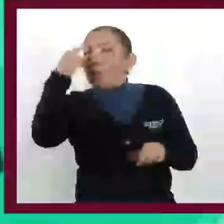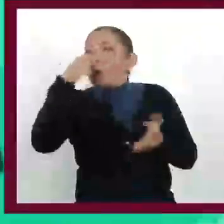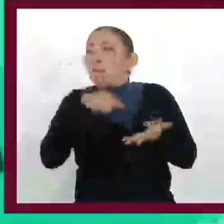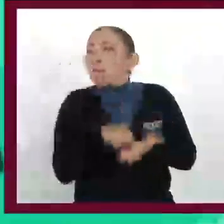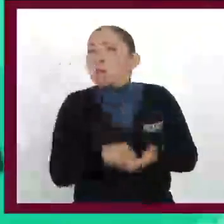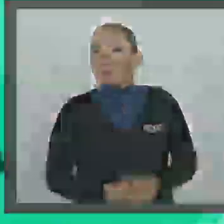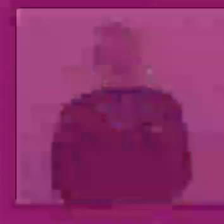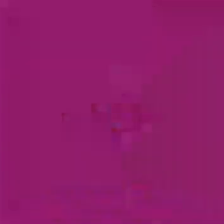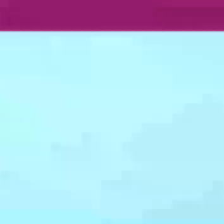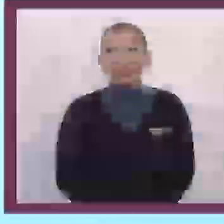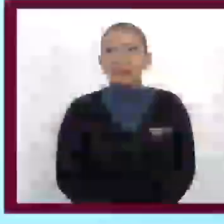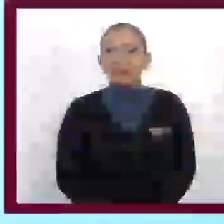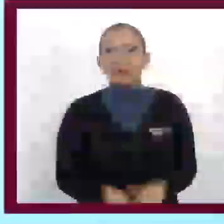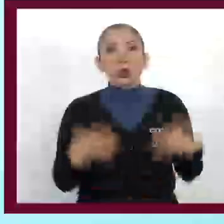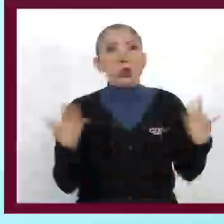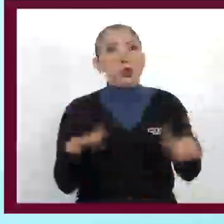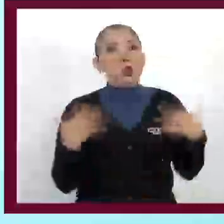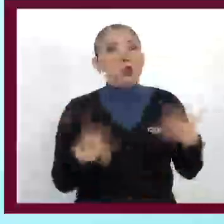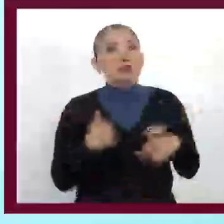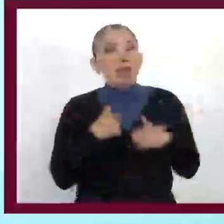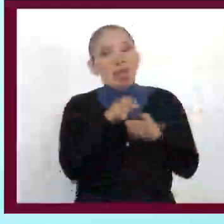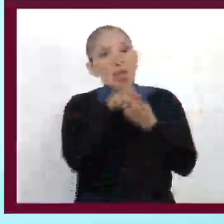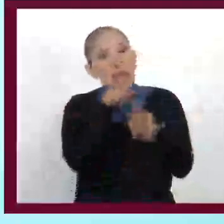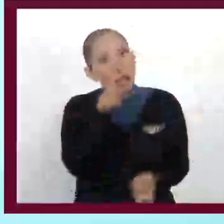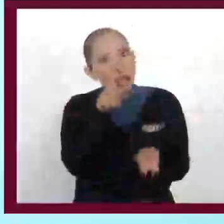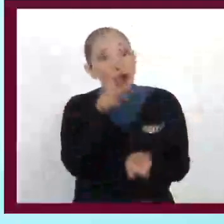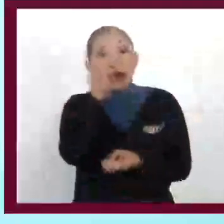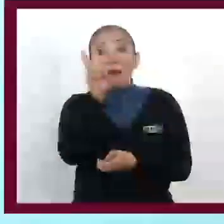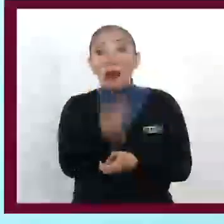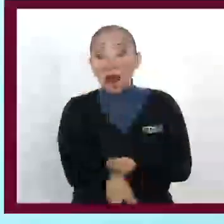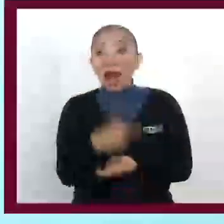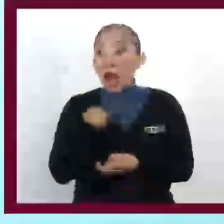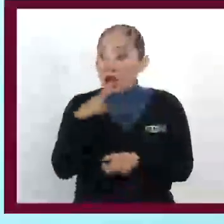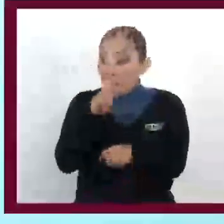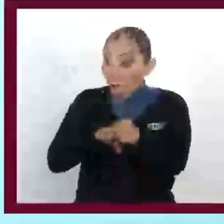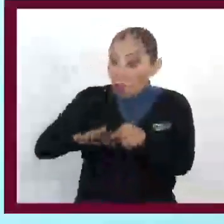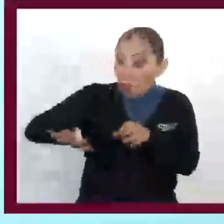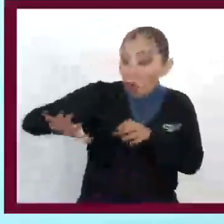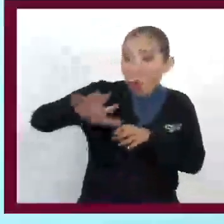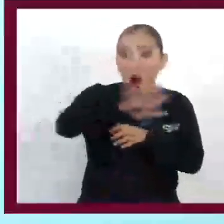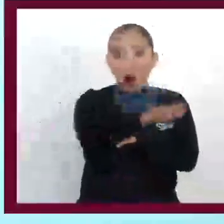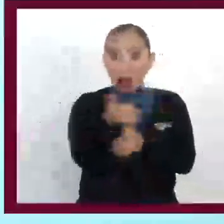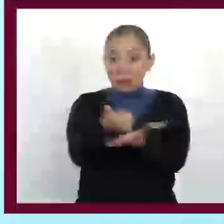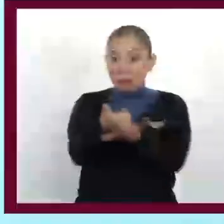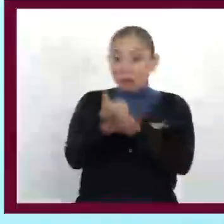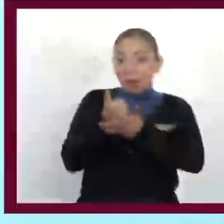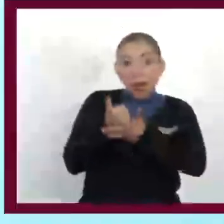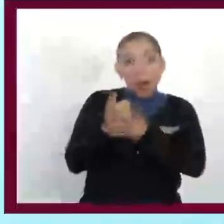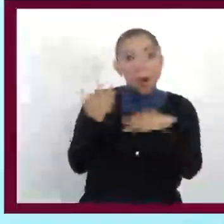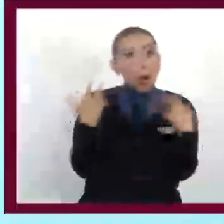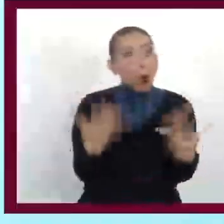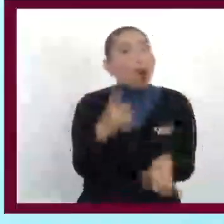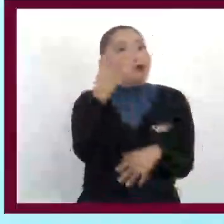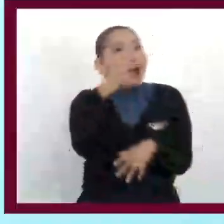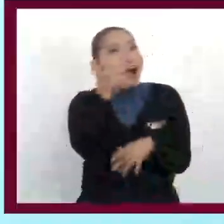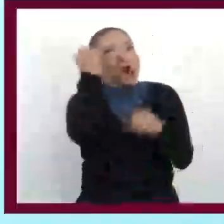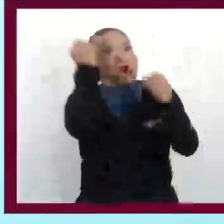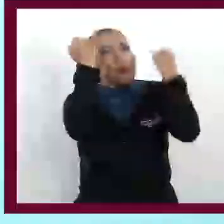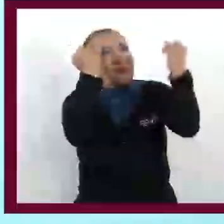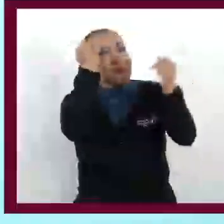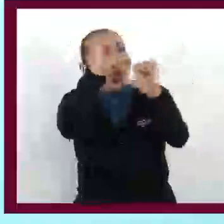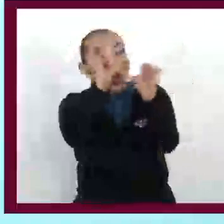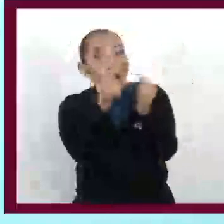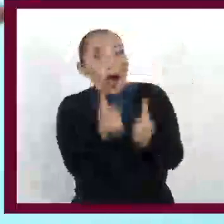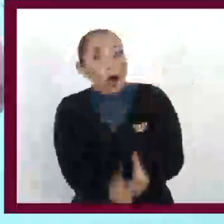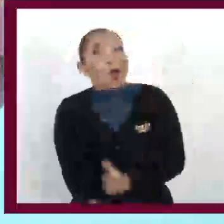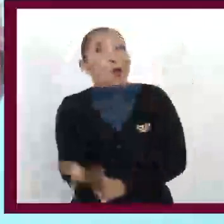México? Me dejó fascinada. Así que la naturaleza ha sido nuestra inspiración para la creación